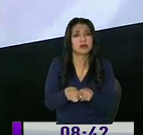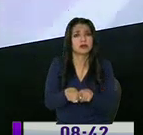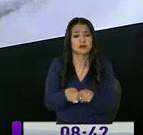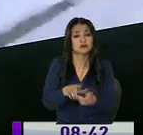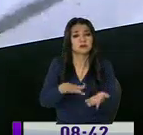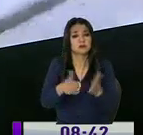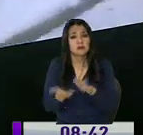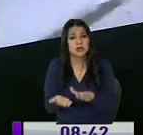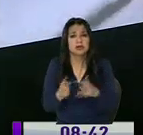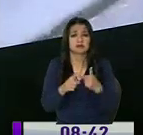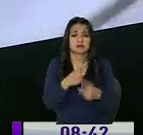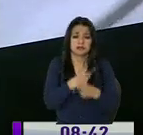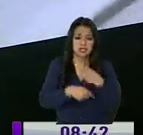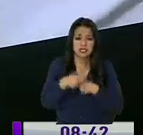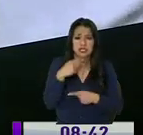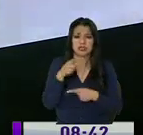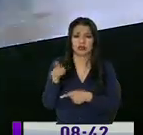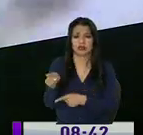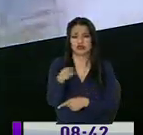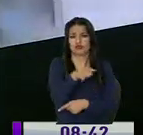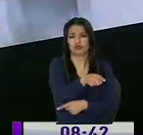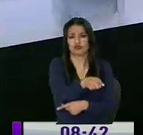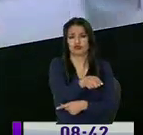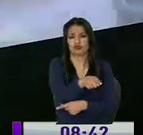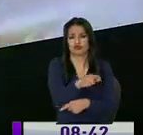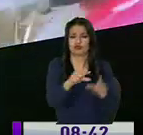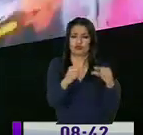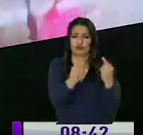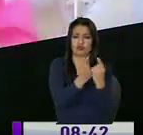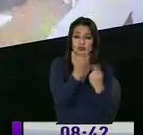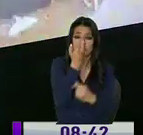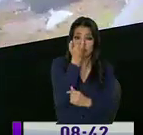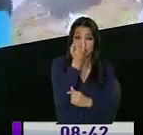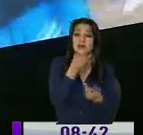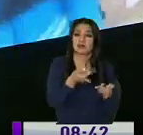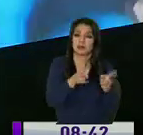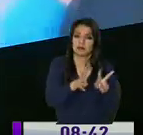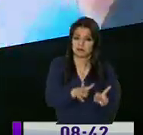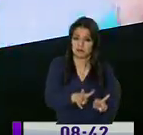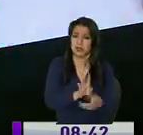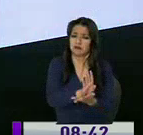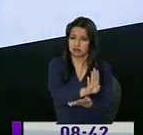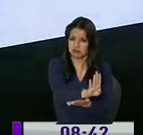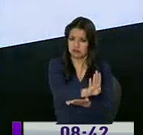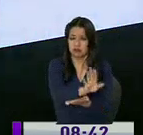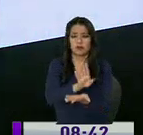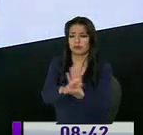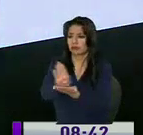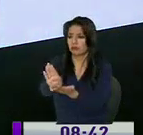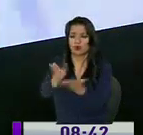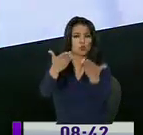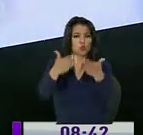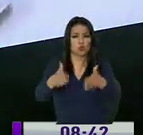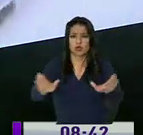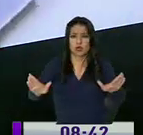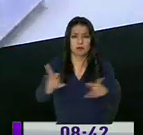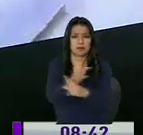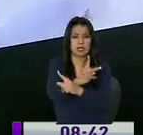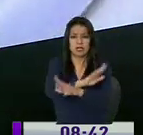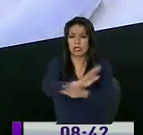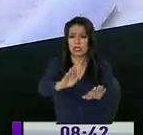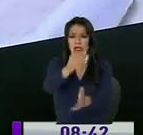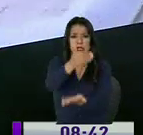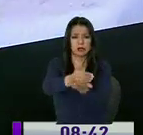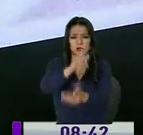los heridos por parte del movimiento indígena, que también es reprochable desde cualquier punto de vista. Los excesos